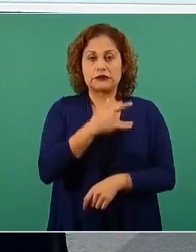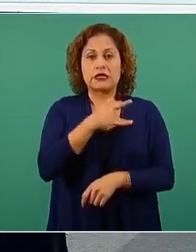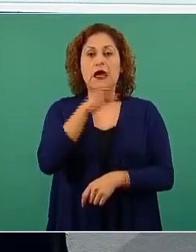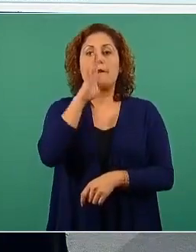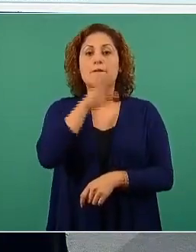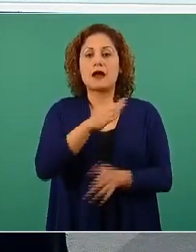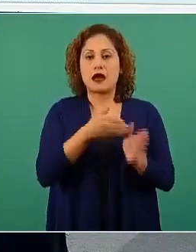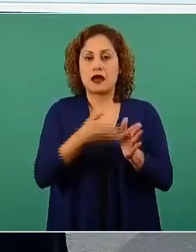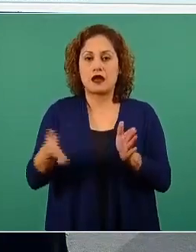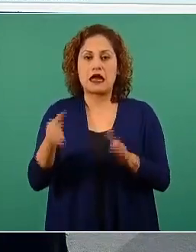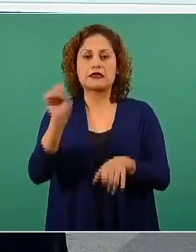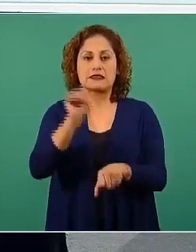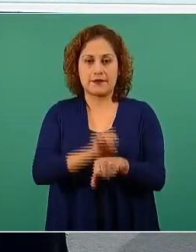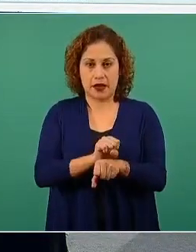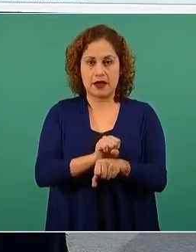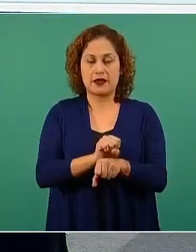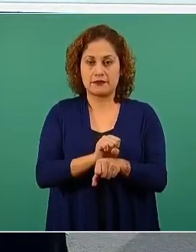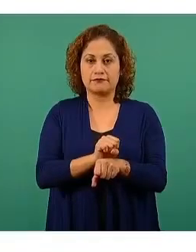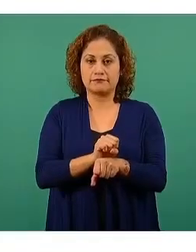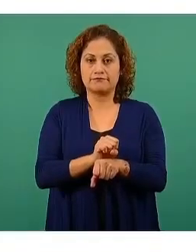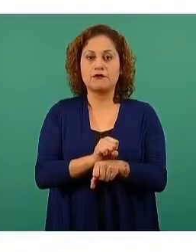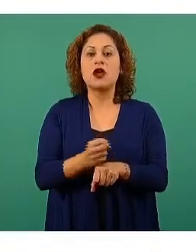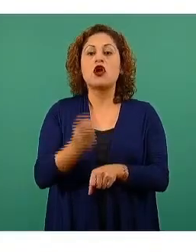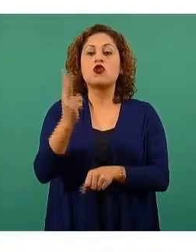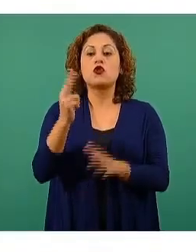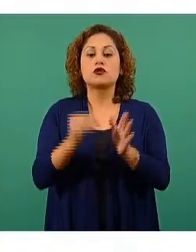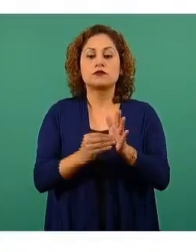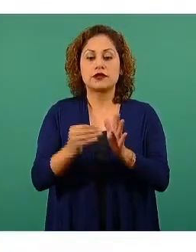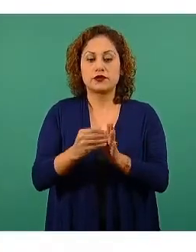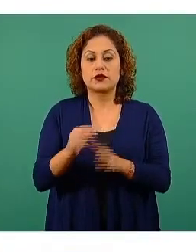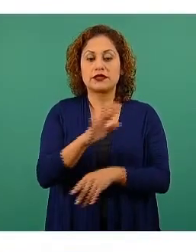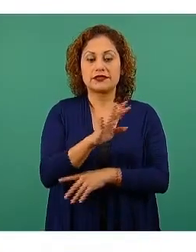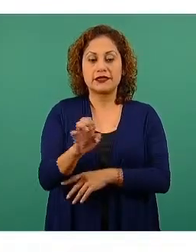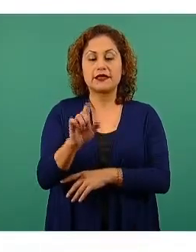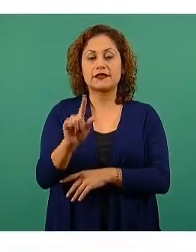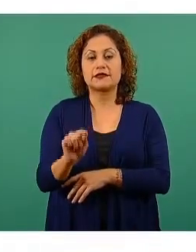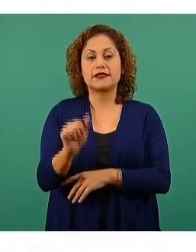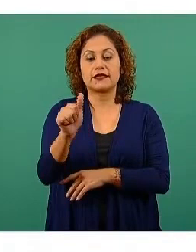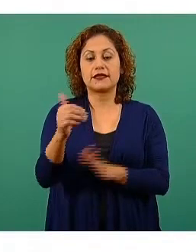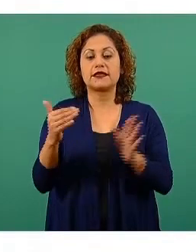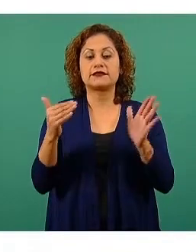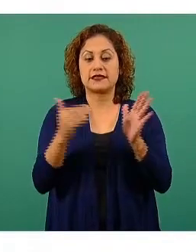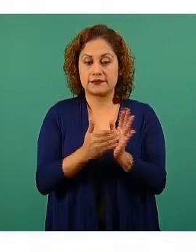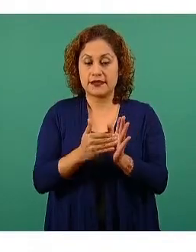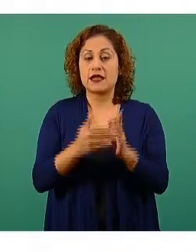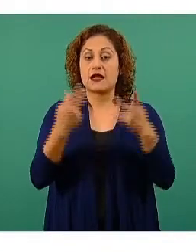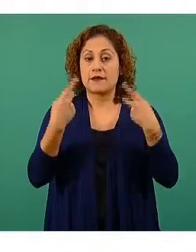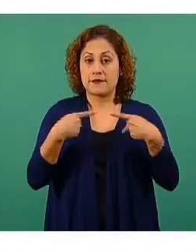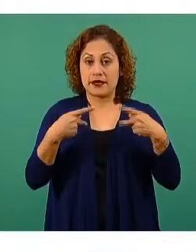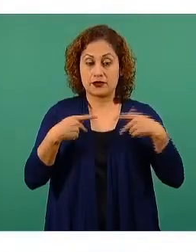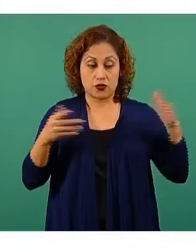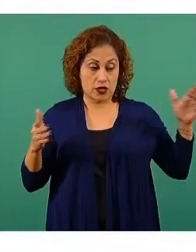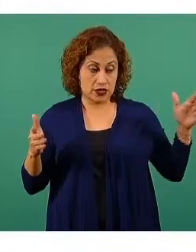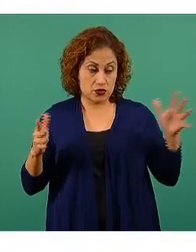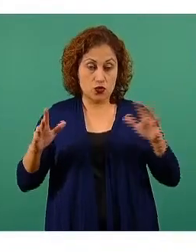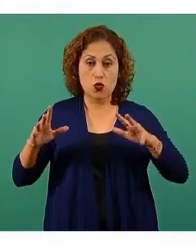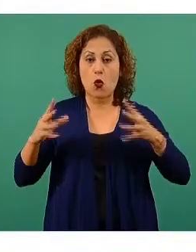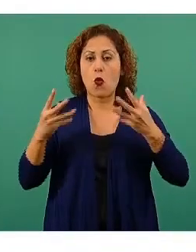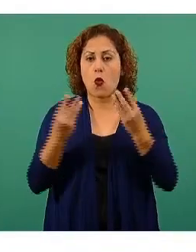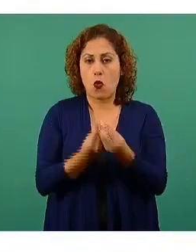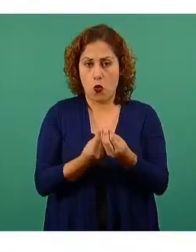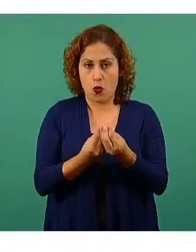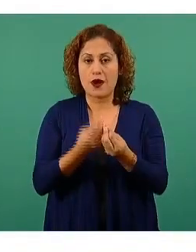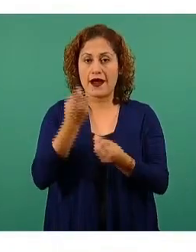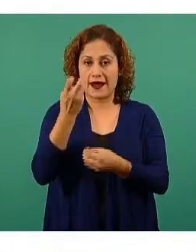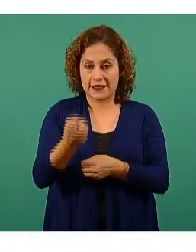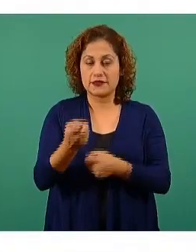semana epidemiológica las más de 2.576.000 personas que hasta el momento se consideran como casos estimados ya